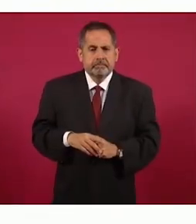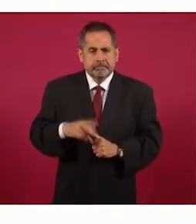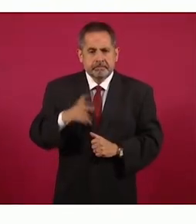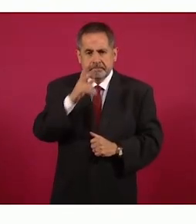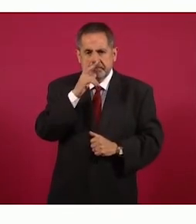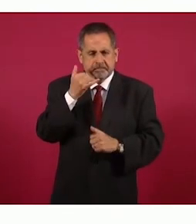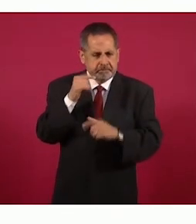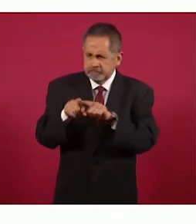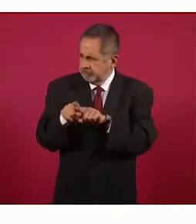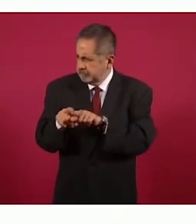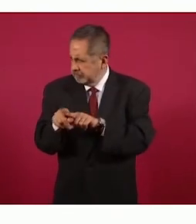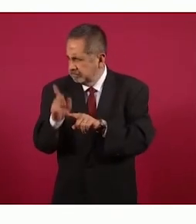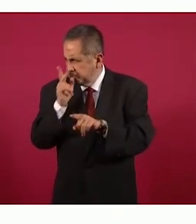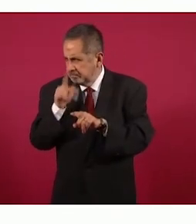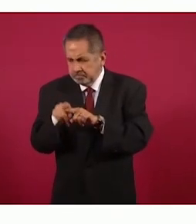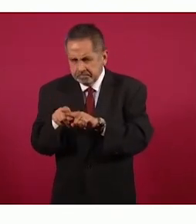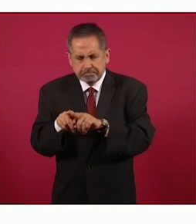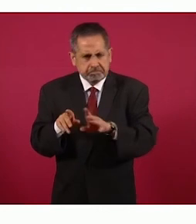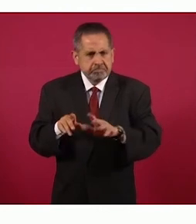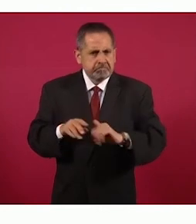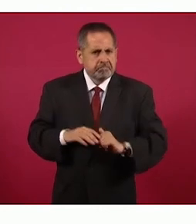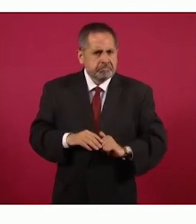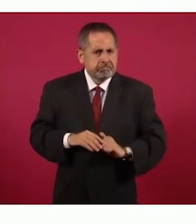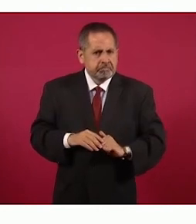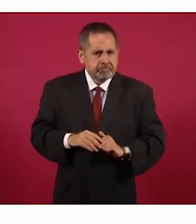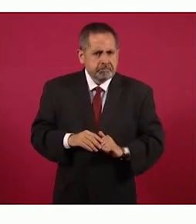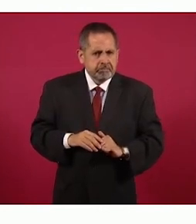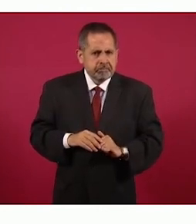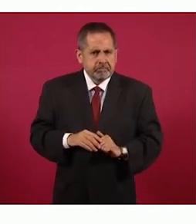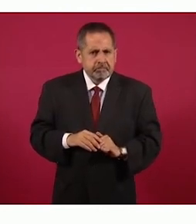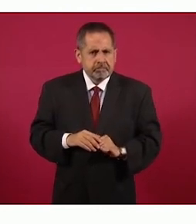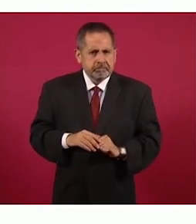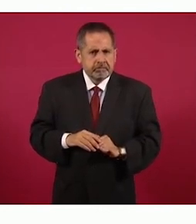Hermano, ¿verdad? De Julian